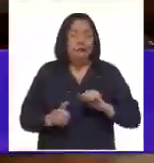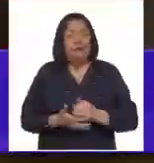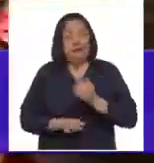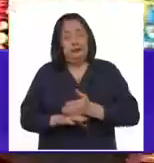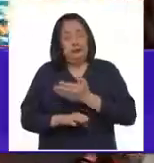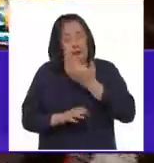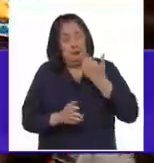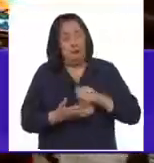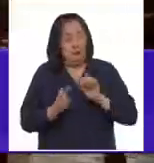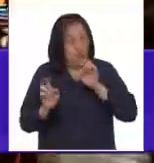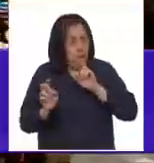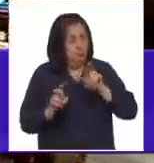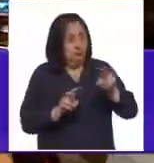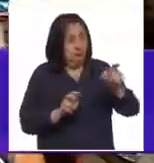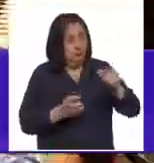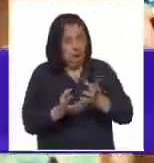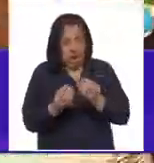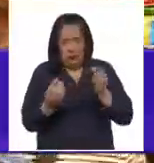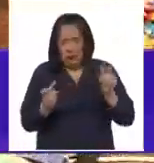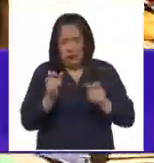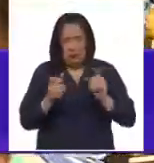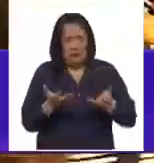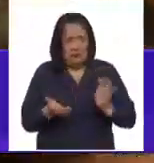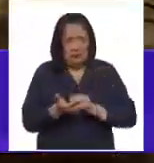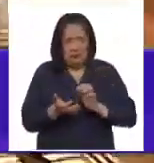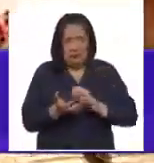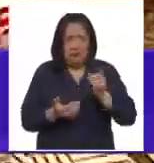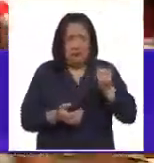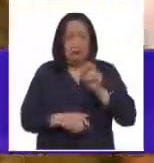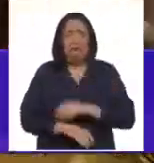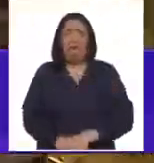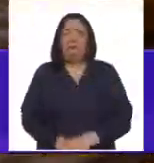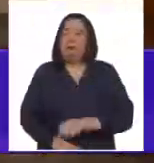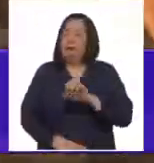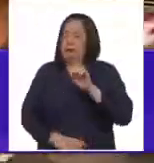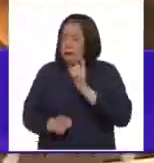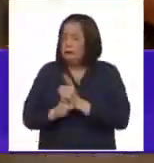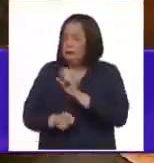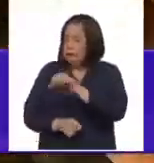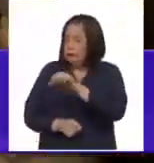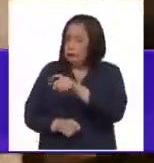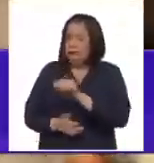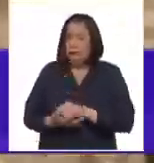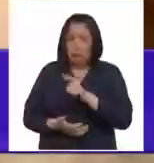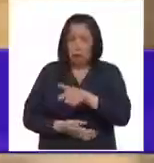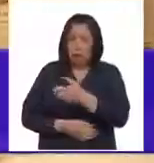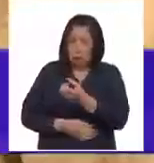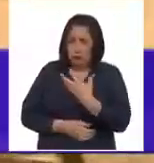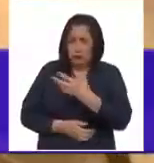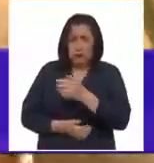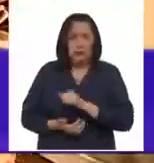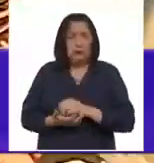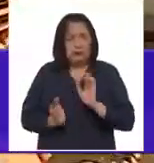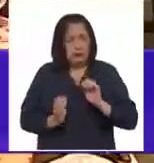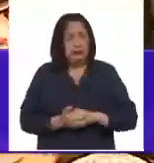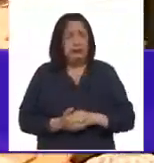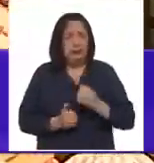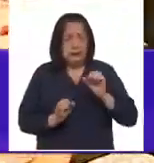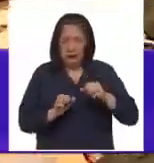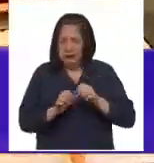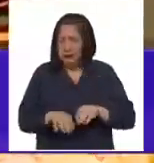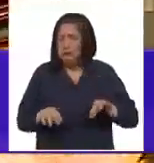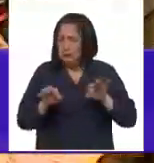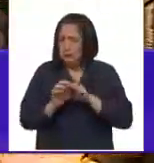mejore y vemos ahí ya la cantidad de público que está aumentando. Fátima. Sí, por supuesto. Tú nos decías, era además